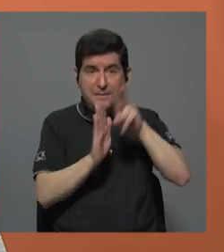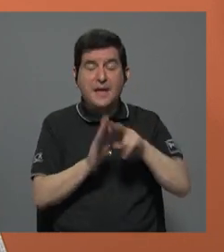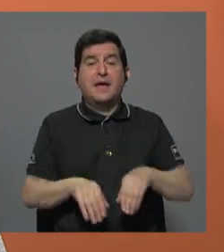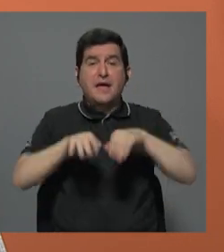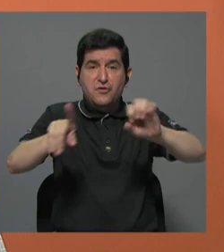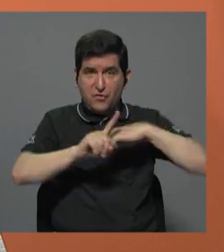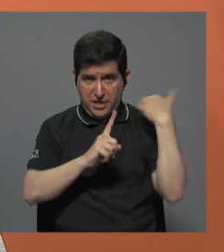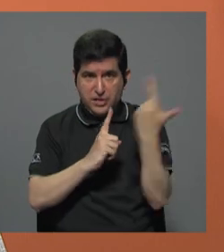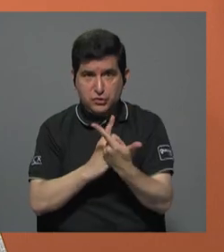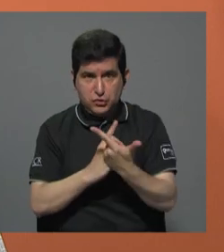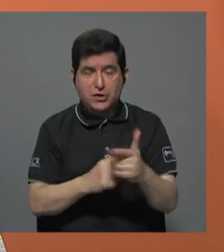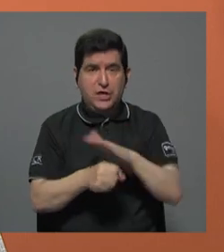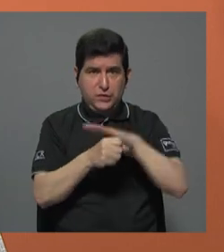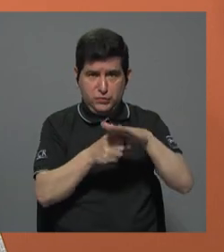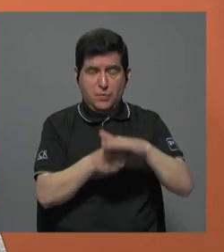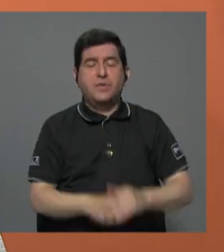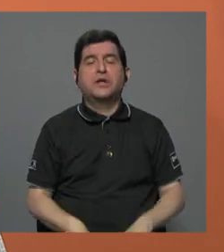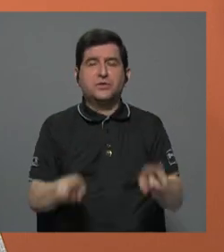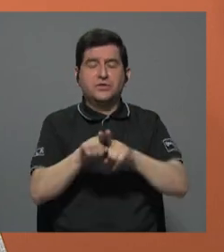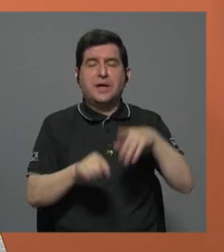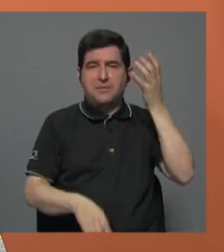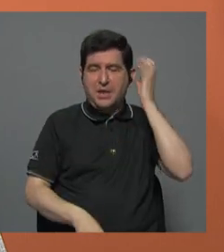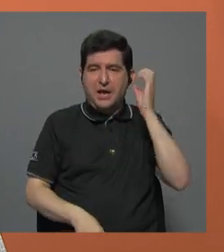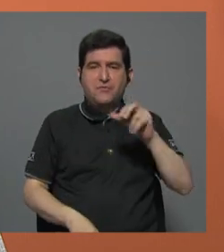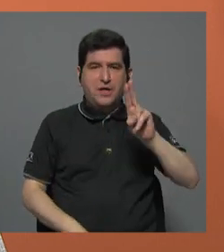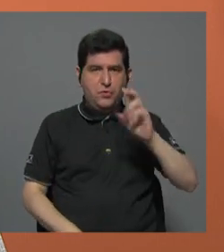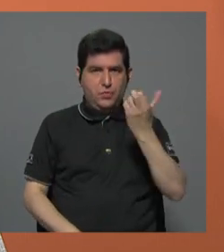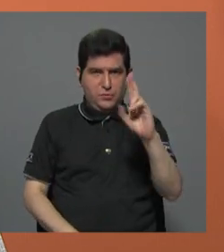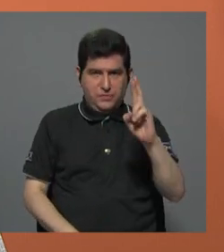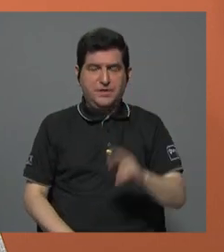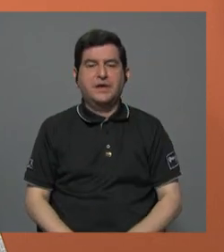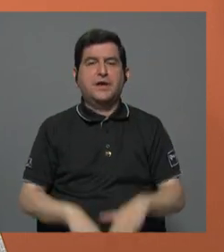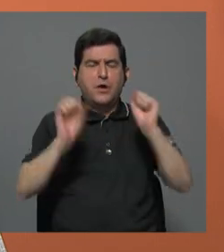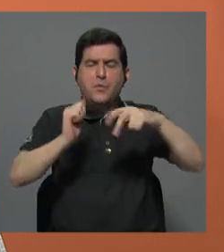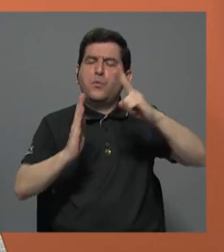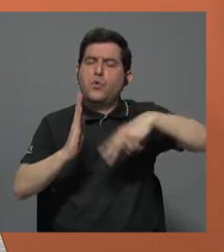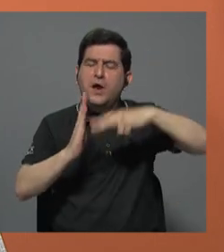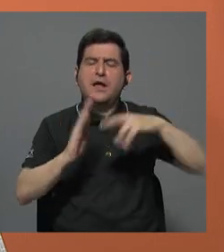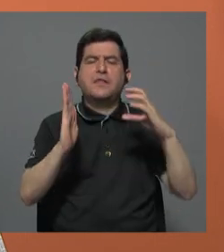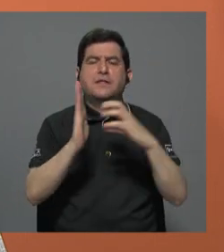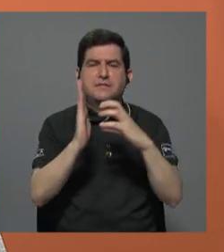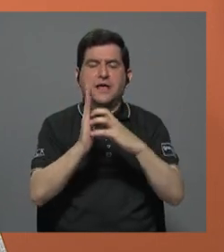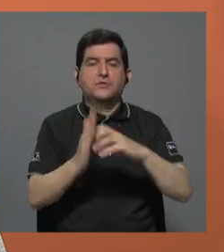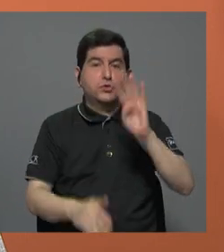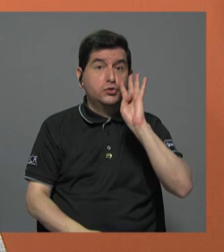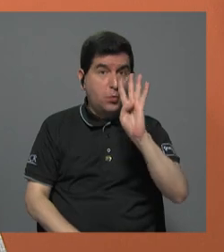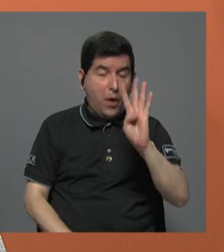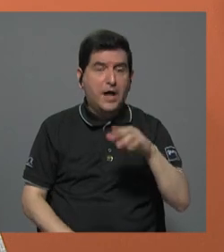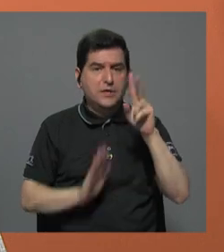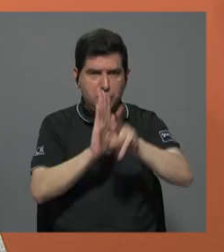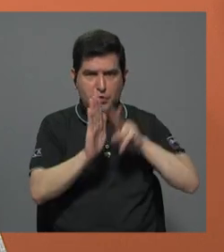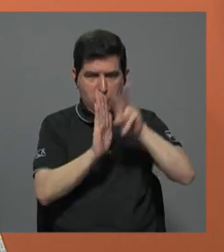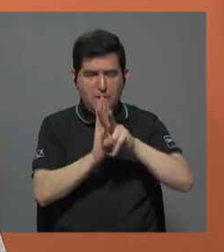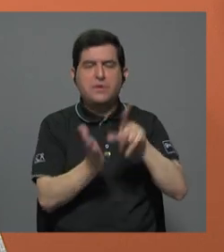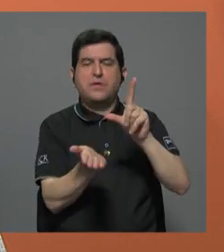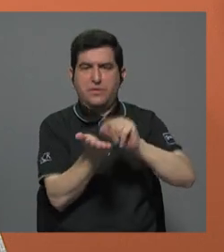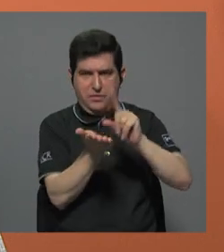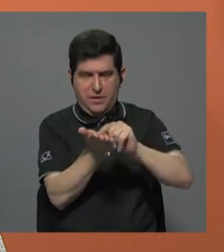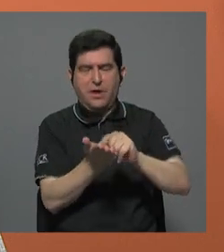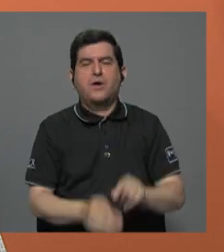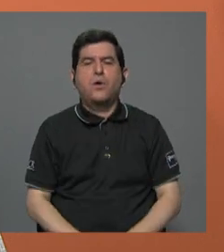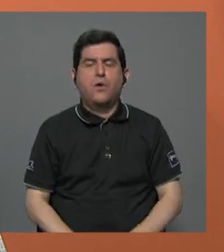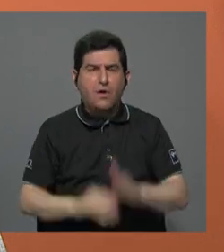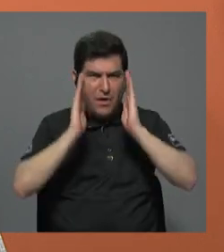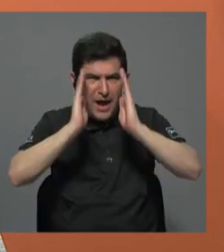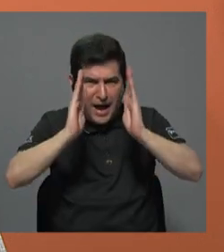la interferencia de las radios ahora de la universidad de costa rica y ahí pueden leer también los textos son cuatro textos y este vídeo que publicamos como decimos